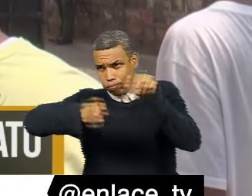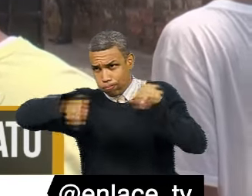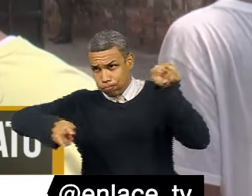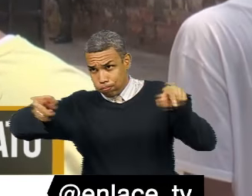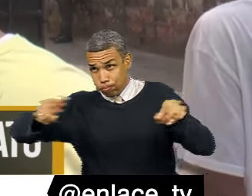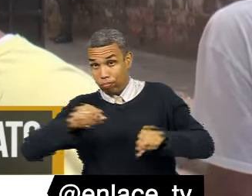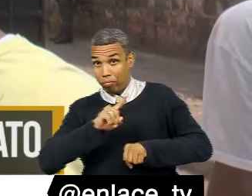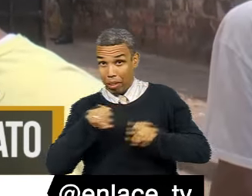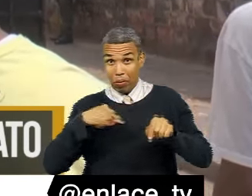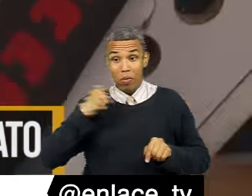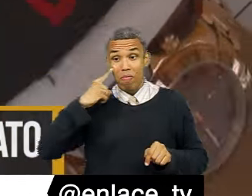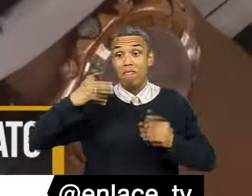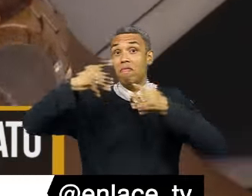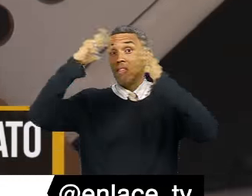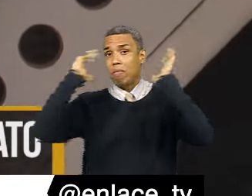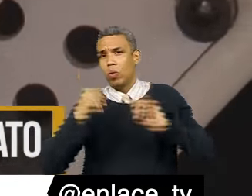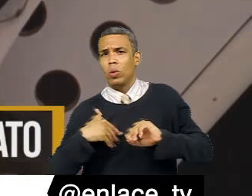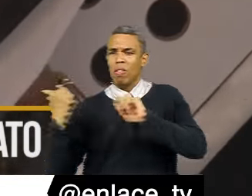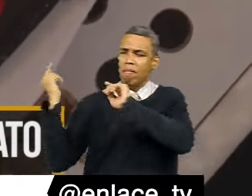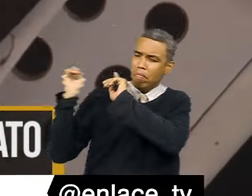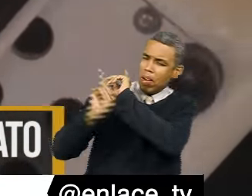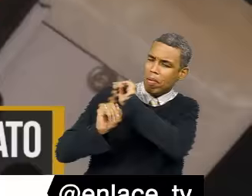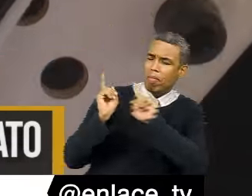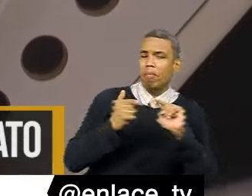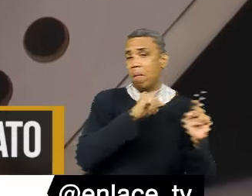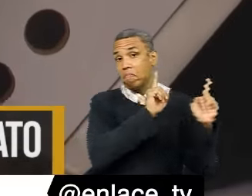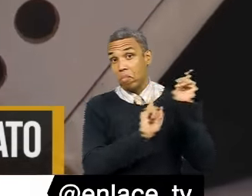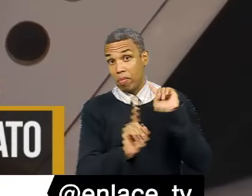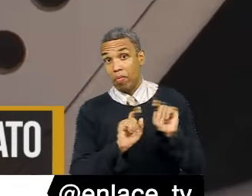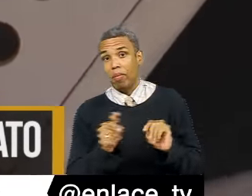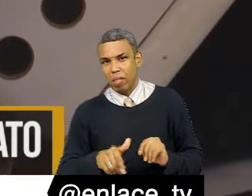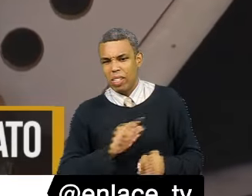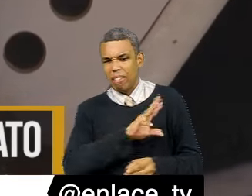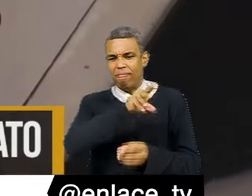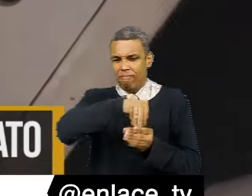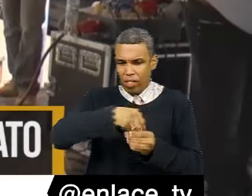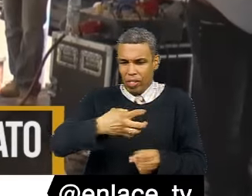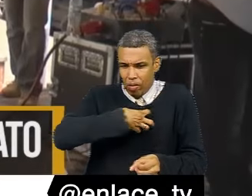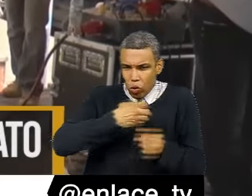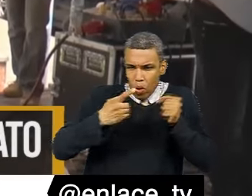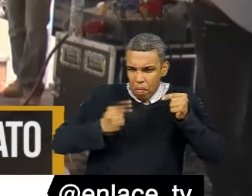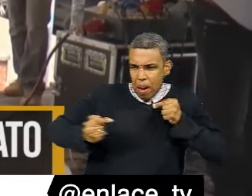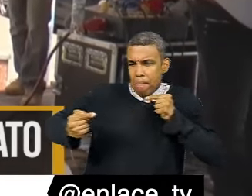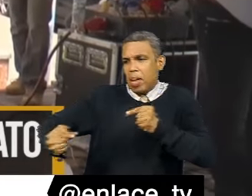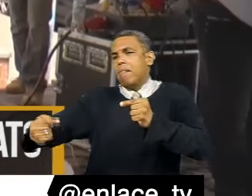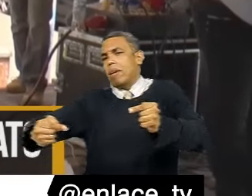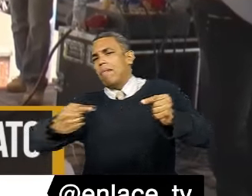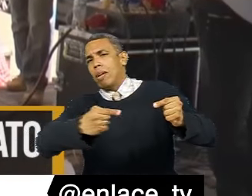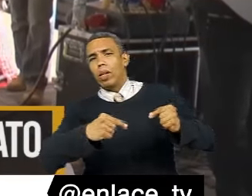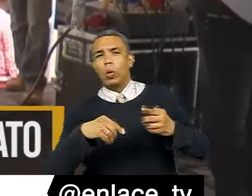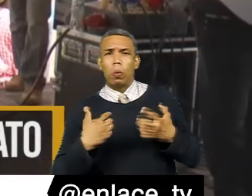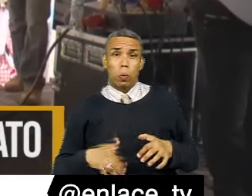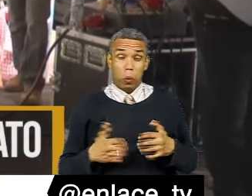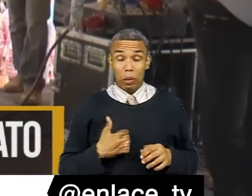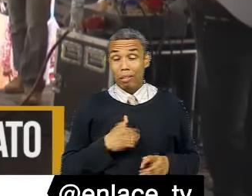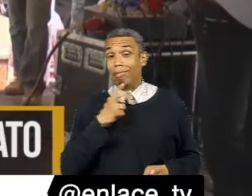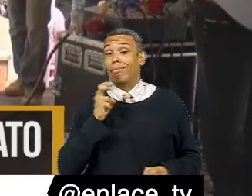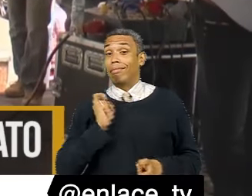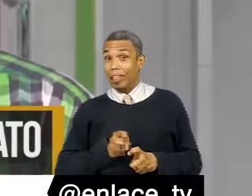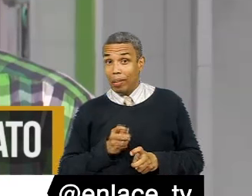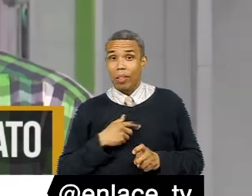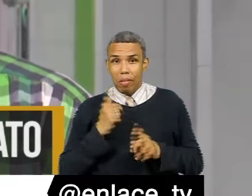aquí, otros que no han ganado allá, pero son unos extraordinarios acordeoneros. Esta categoría va a estar muy reñida, verdad que bien